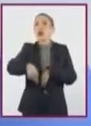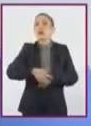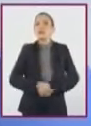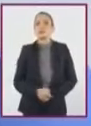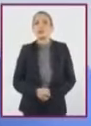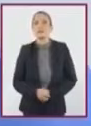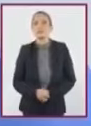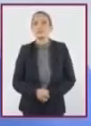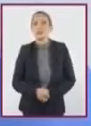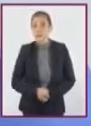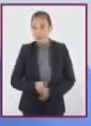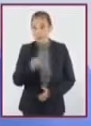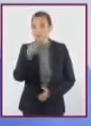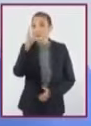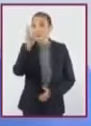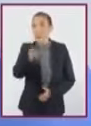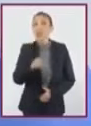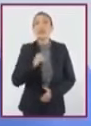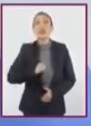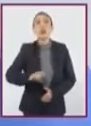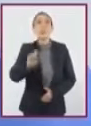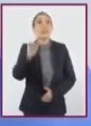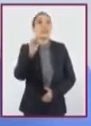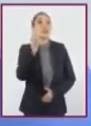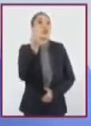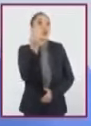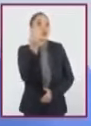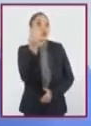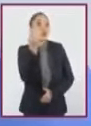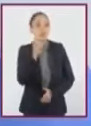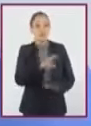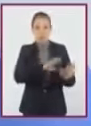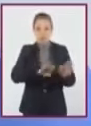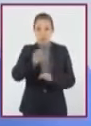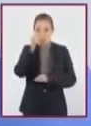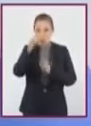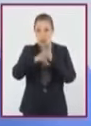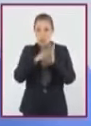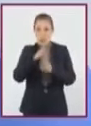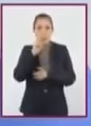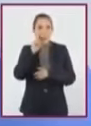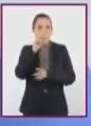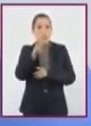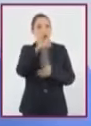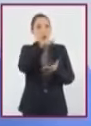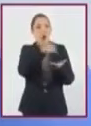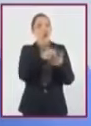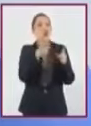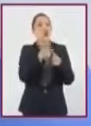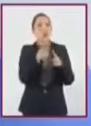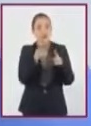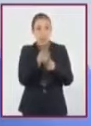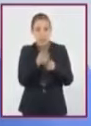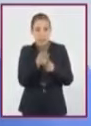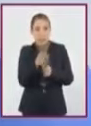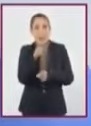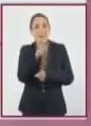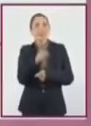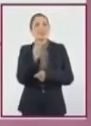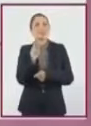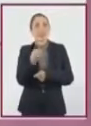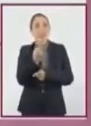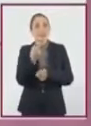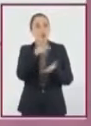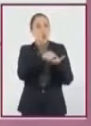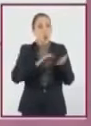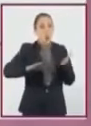actualidad? Acertaron, en el siglo XXI. Otro elemento es la ubicación espacial, la cual se refiere